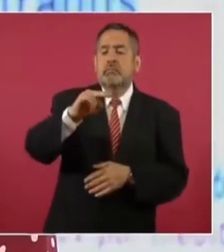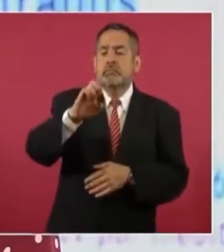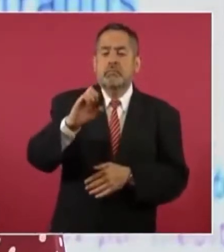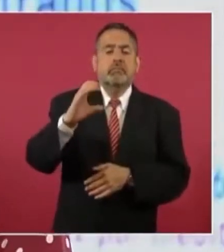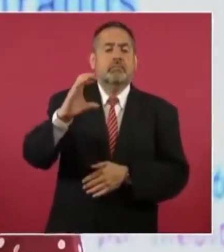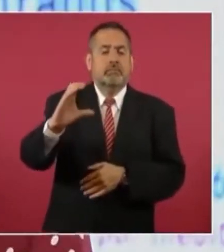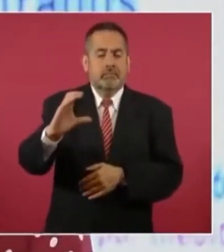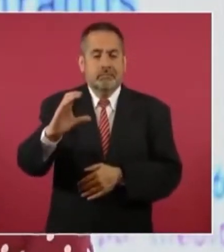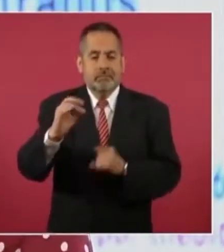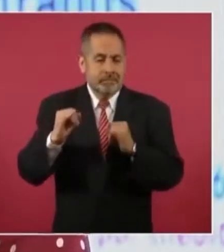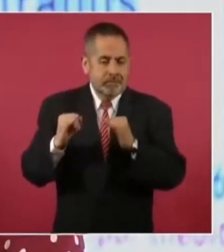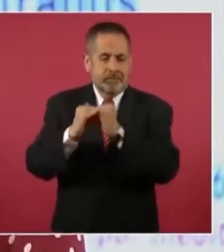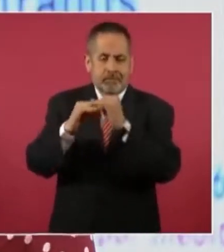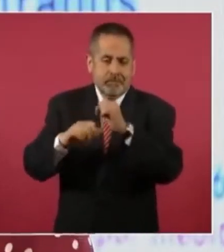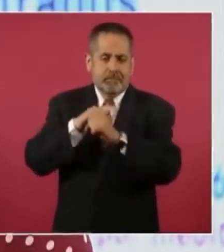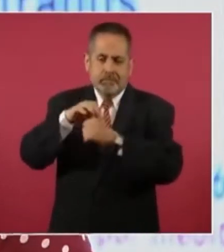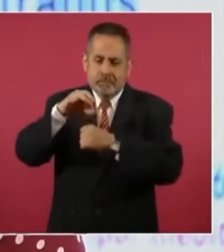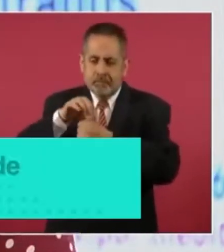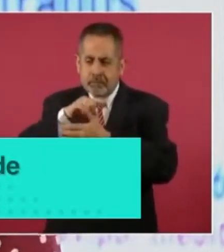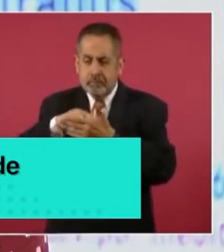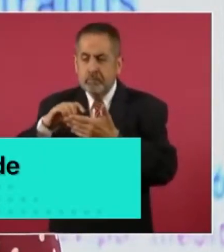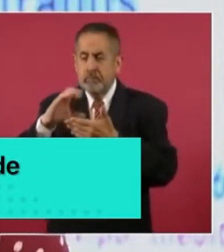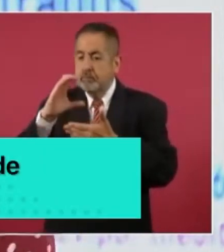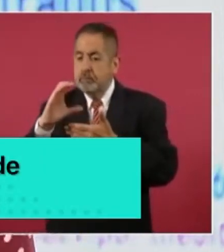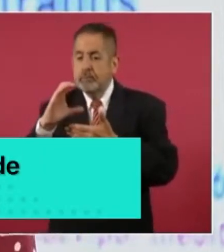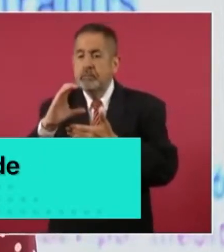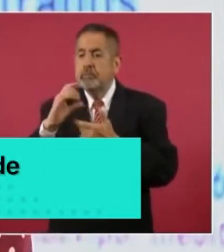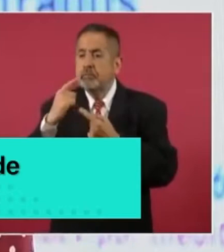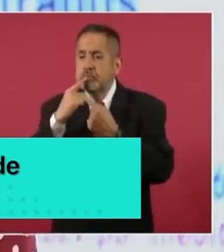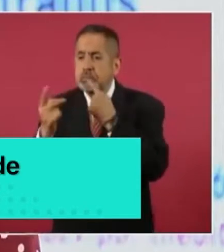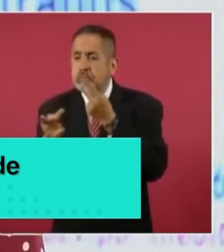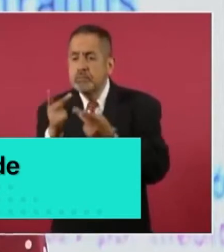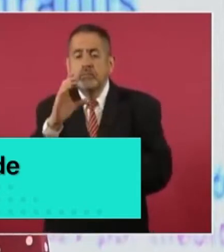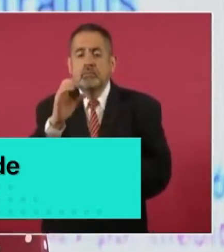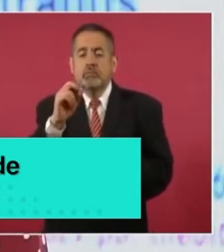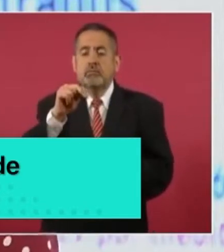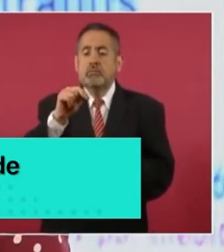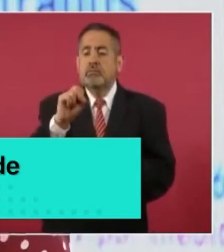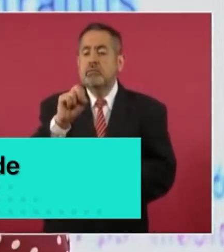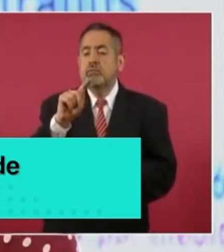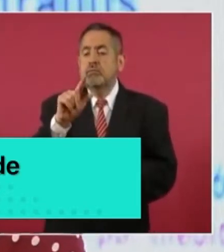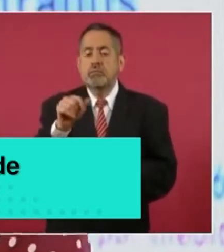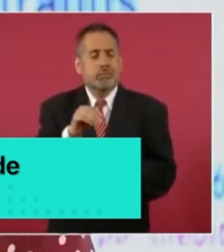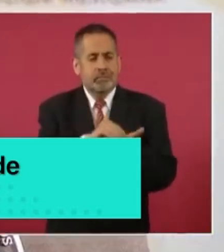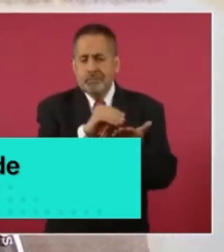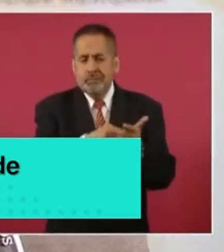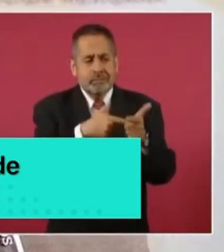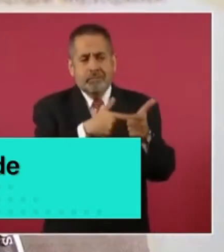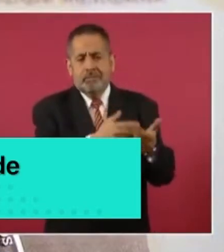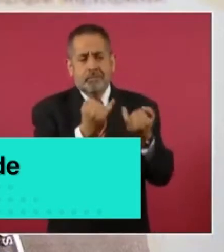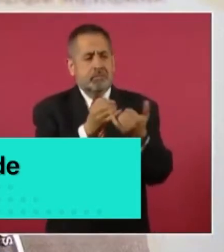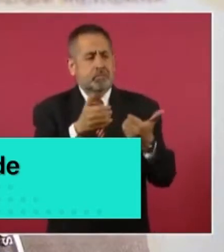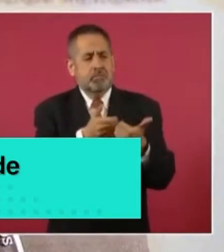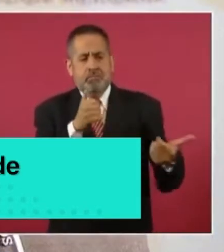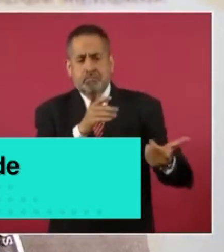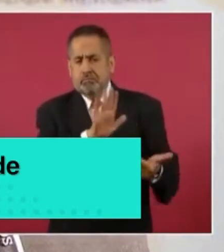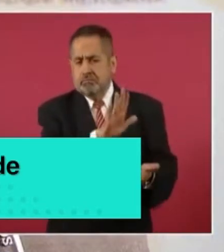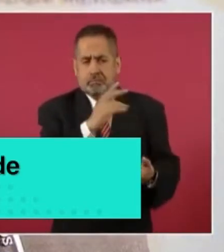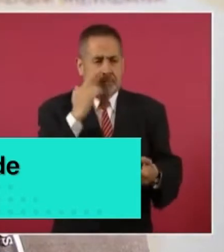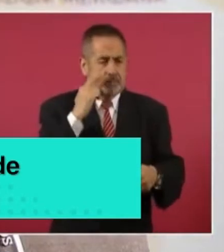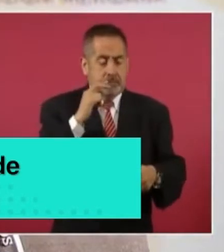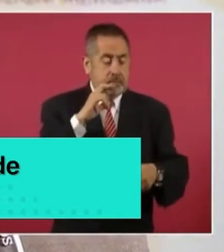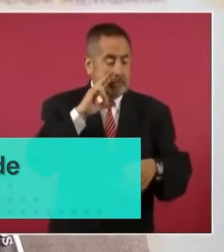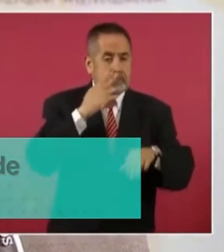Electoral y de Consultas, que seguirá siendo autónomo. El número dos es reducir el número